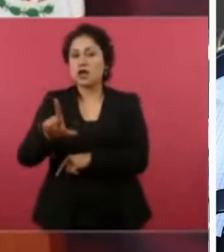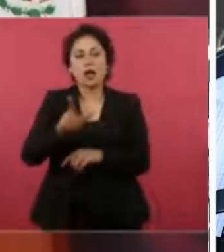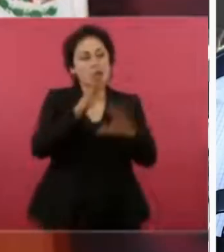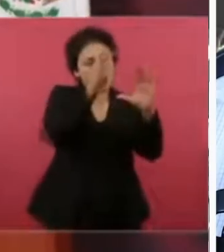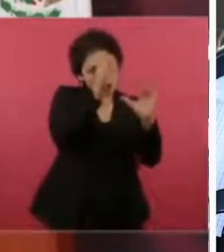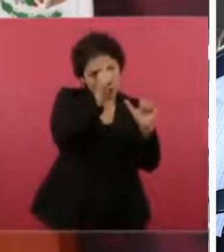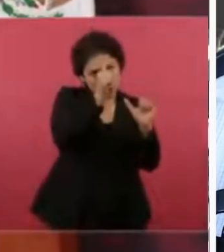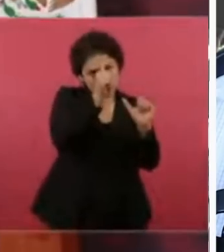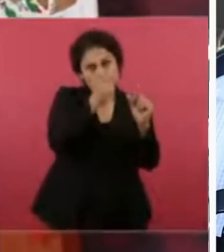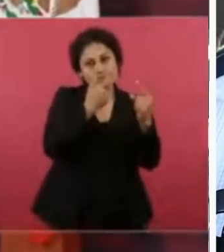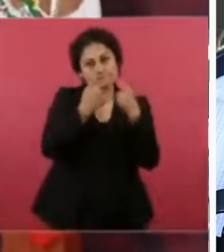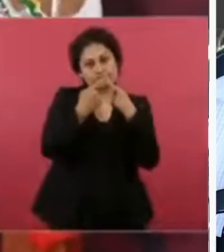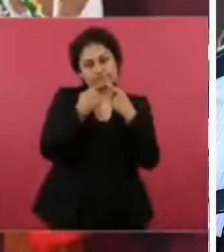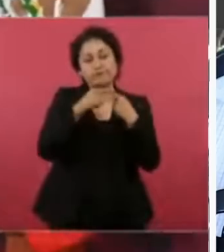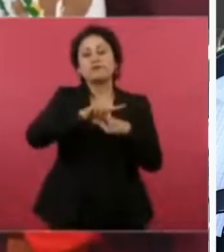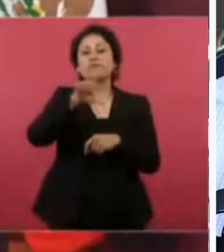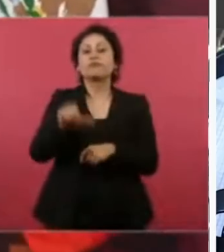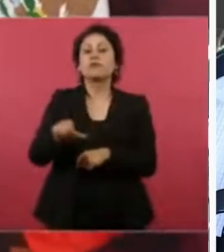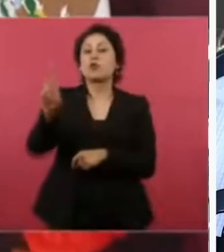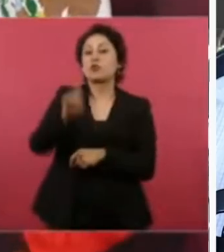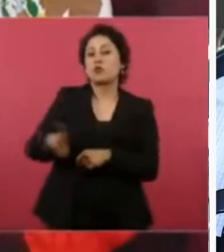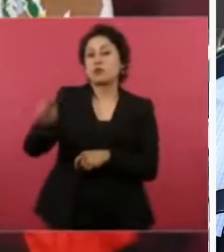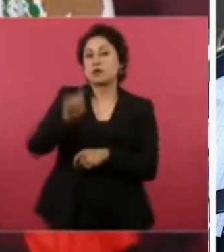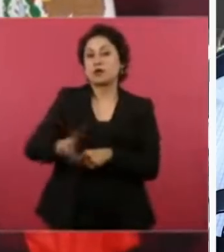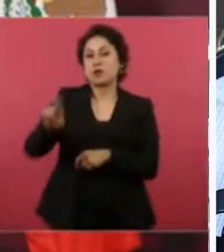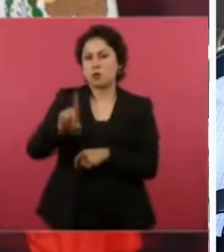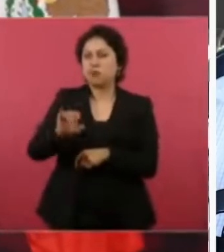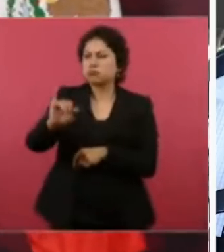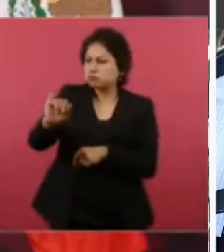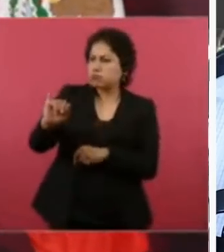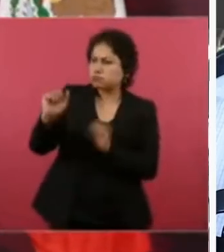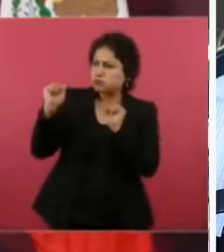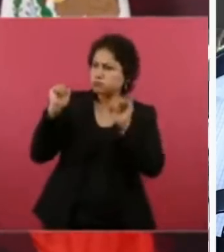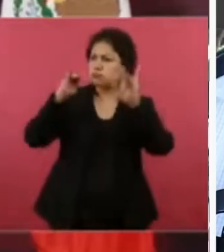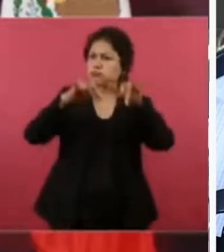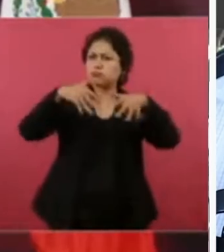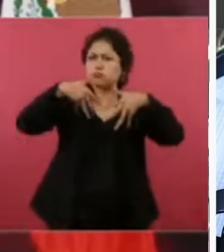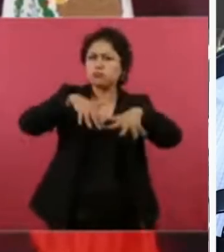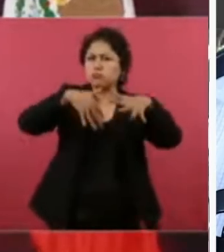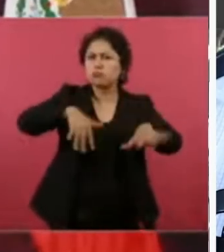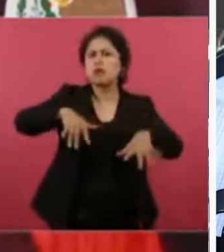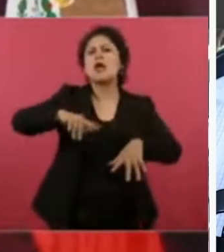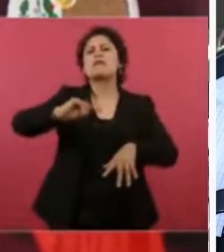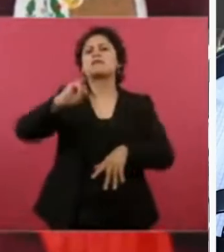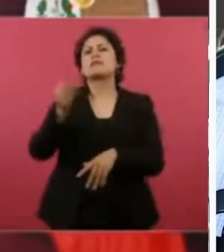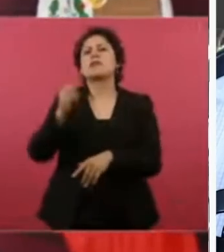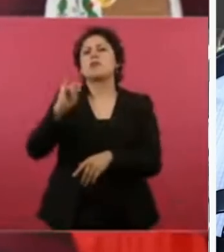y hubo el domingo el meeting en Tijuana, pero fue